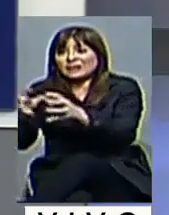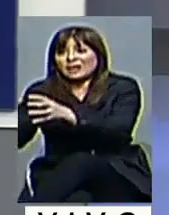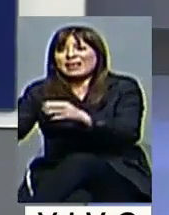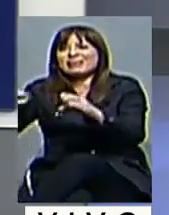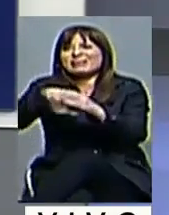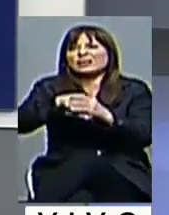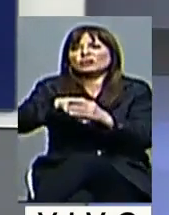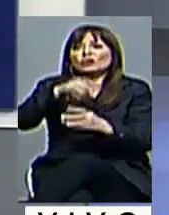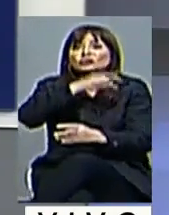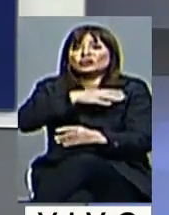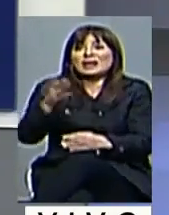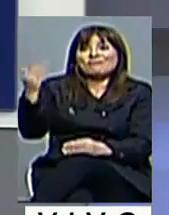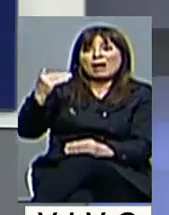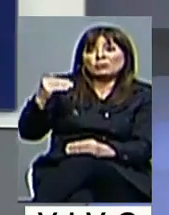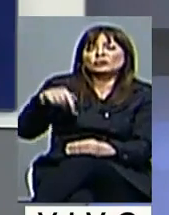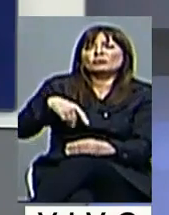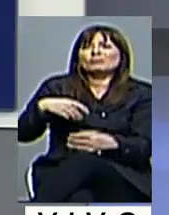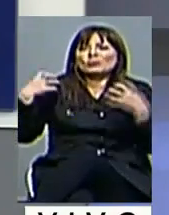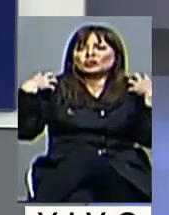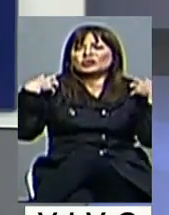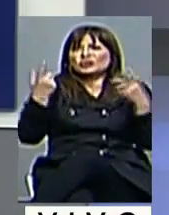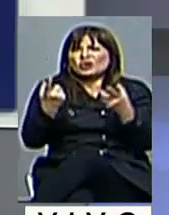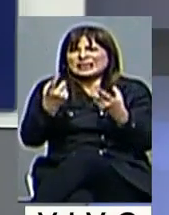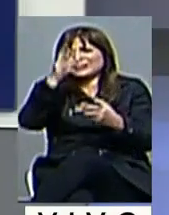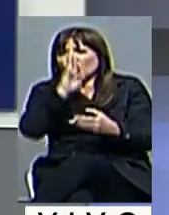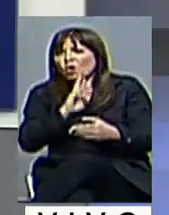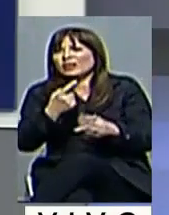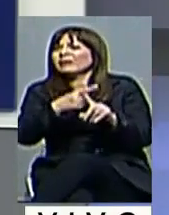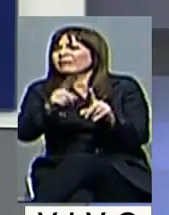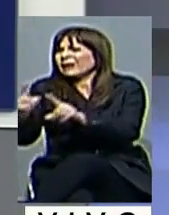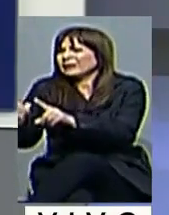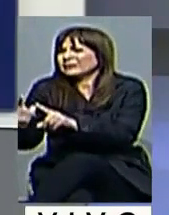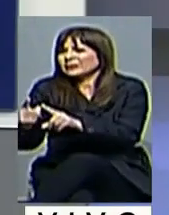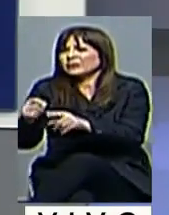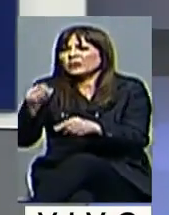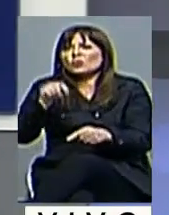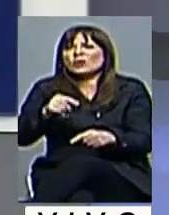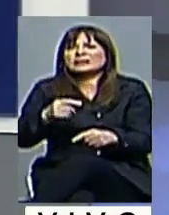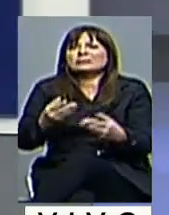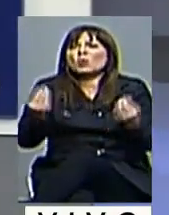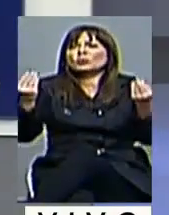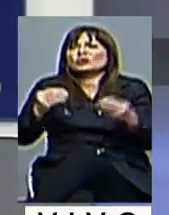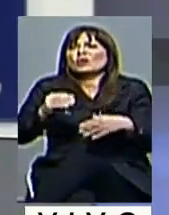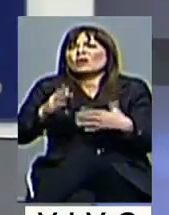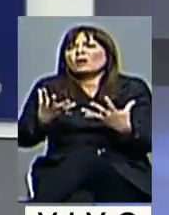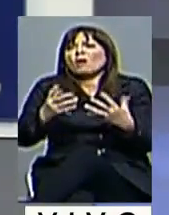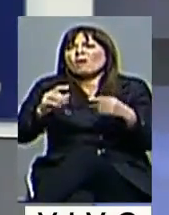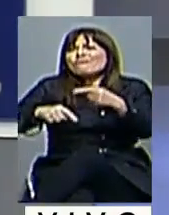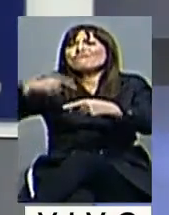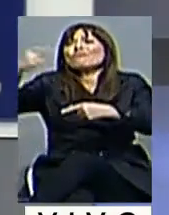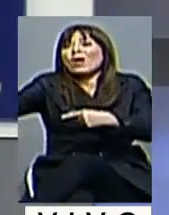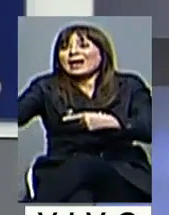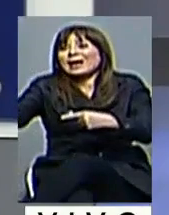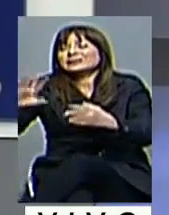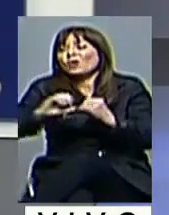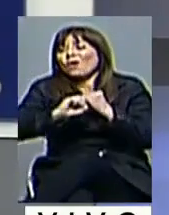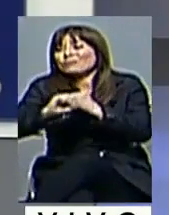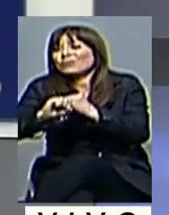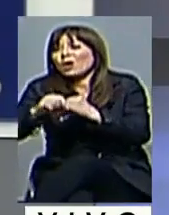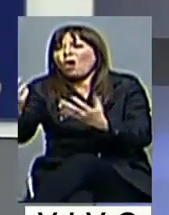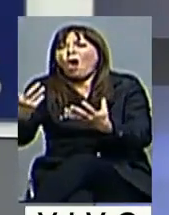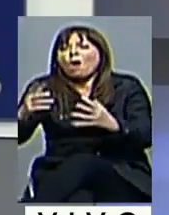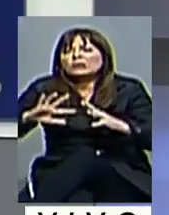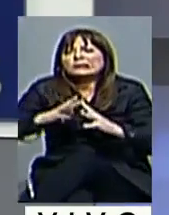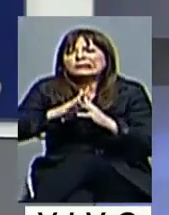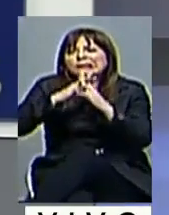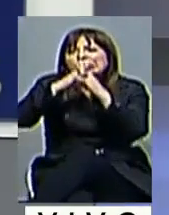de Chile Vamos van a tener posiciones completamente distintas. Entonces ahí ya no es tanto lo externo, la oposición a Piñera como tal, sino que cómo se